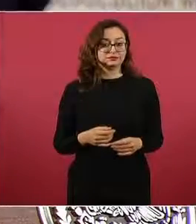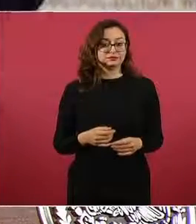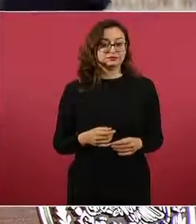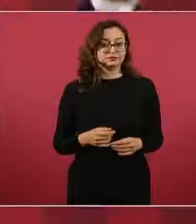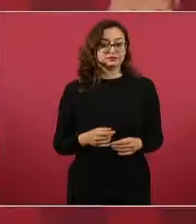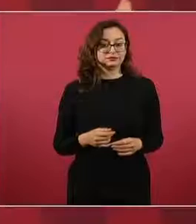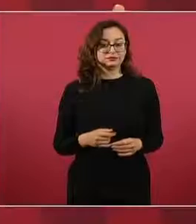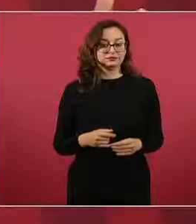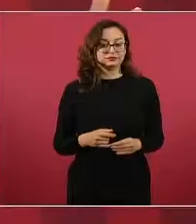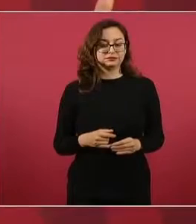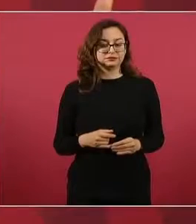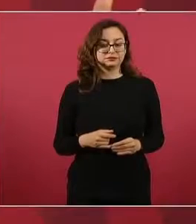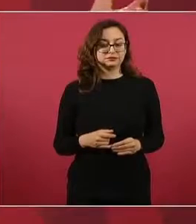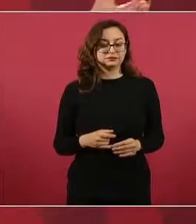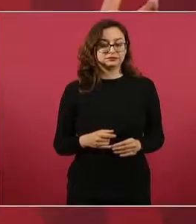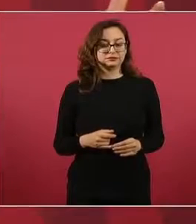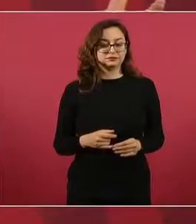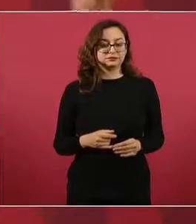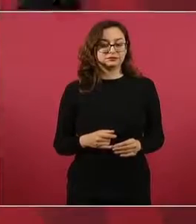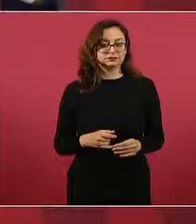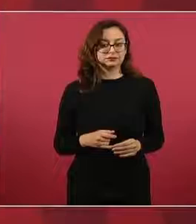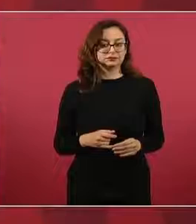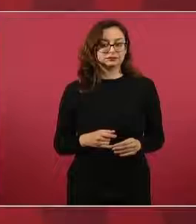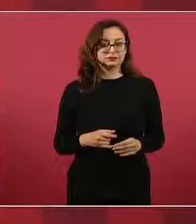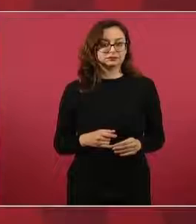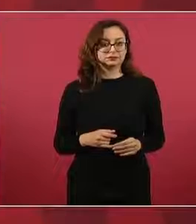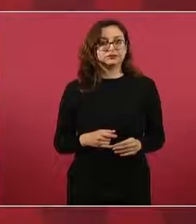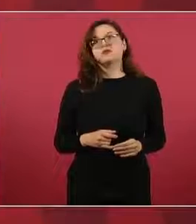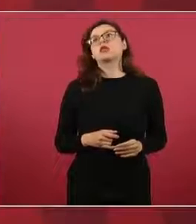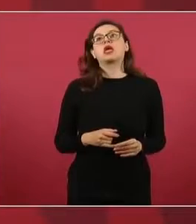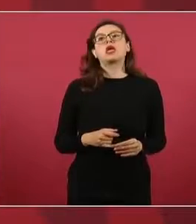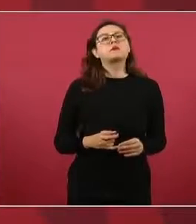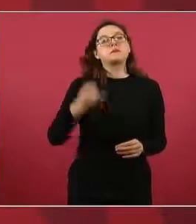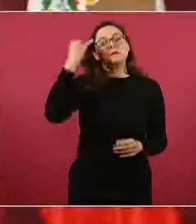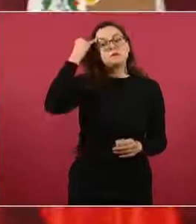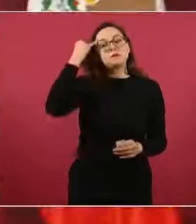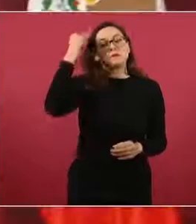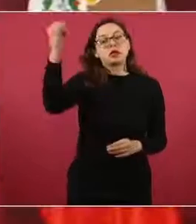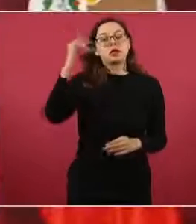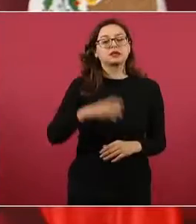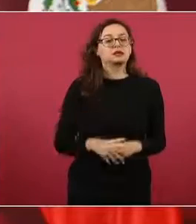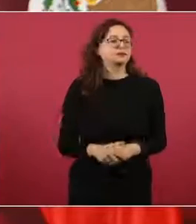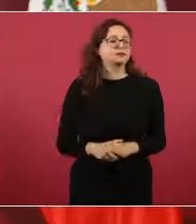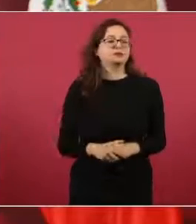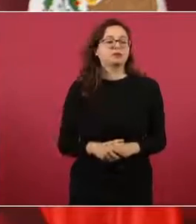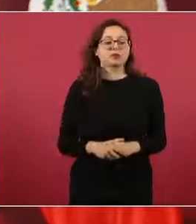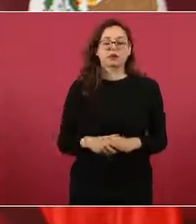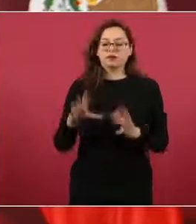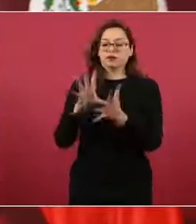Es como si en la Constitución hay un artículo